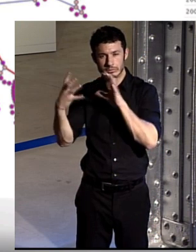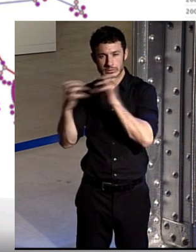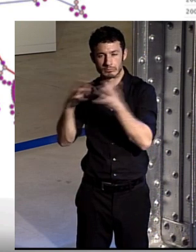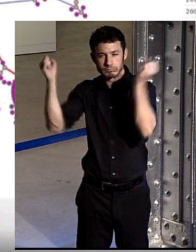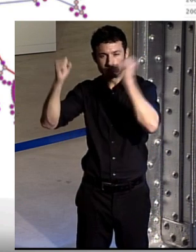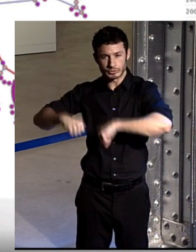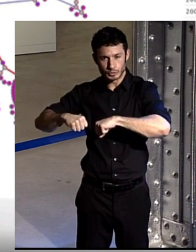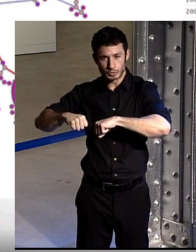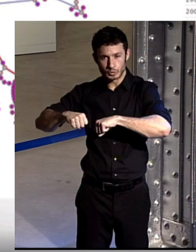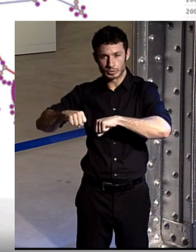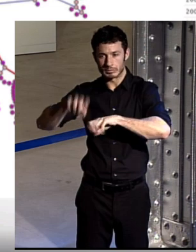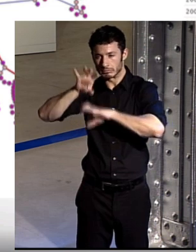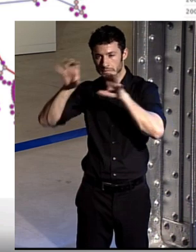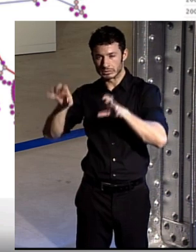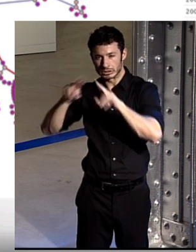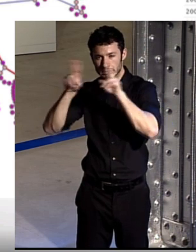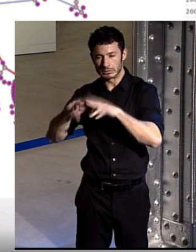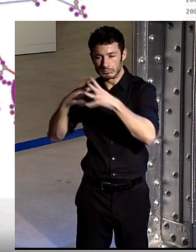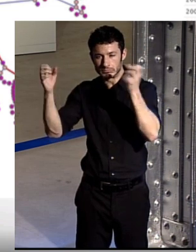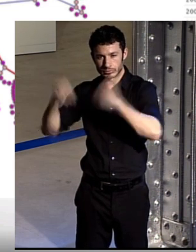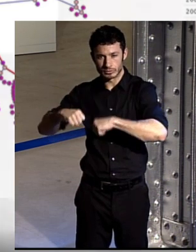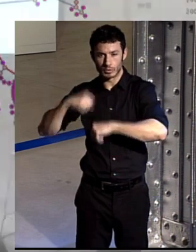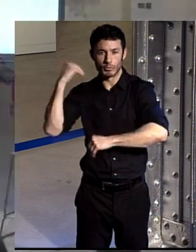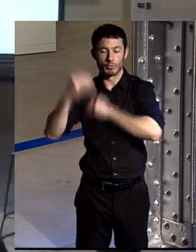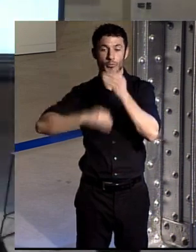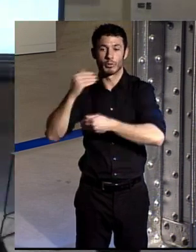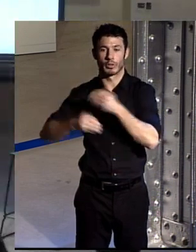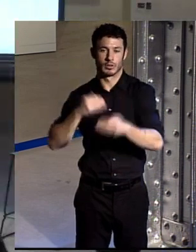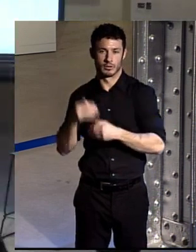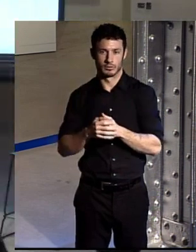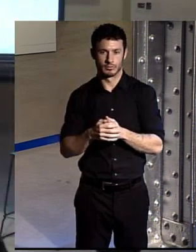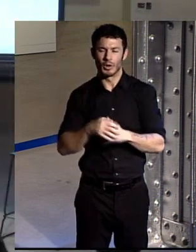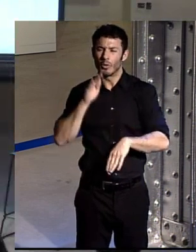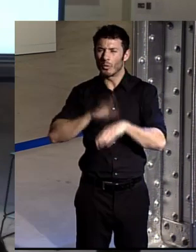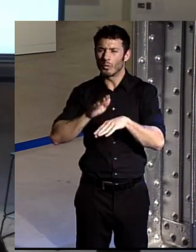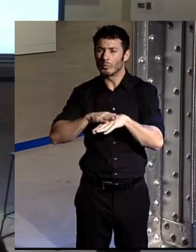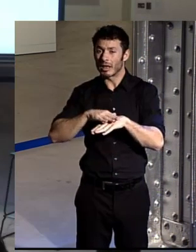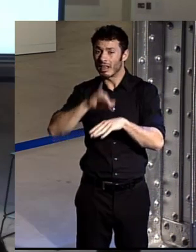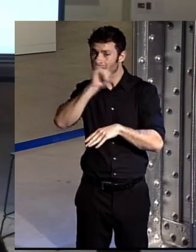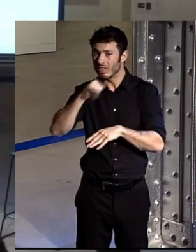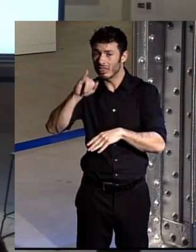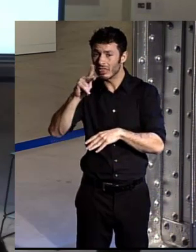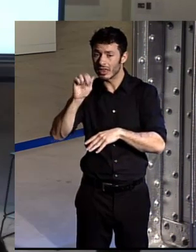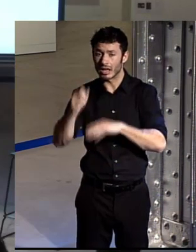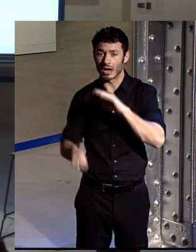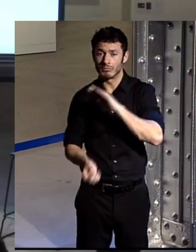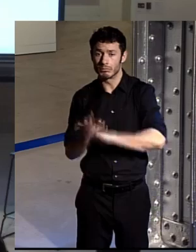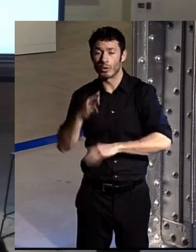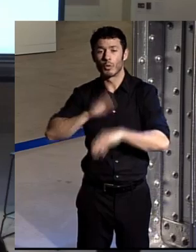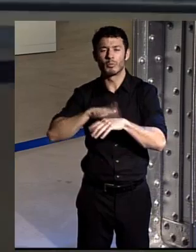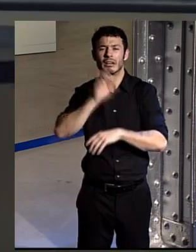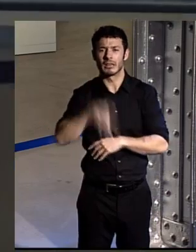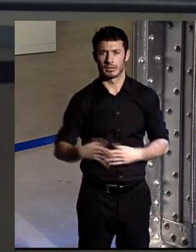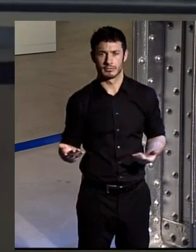internacional, o es evolución, o es un proceso evolutivo. ¿Quién tiene la culpa del Zika? Los virus, como el